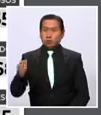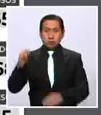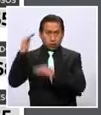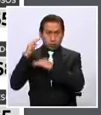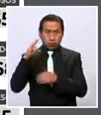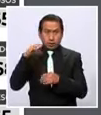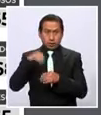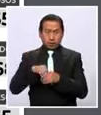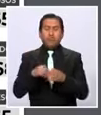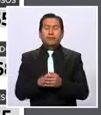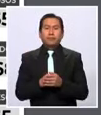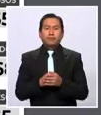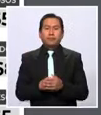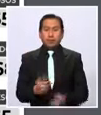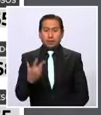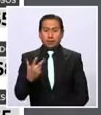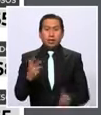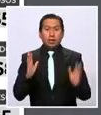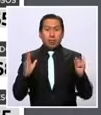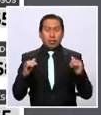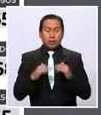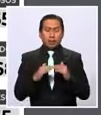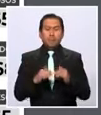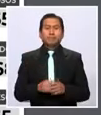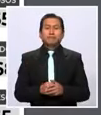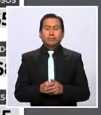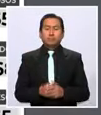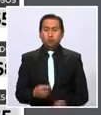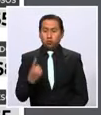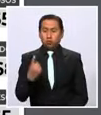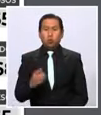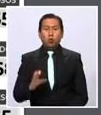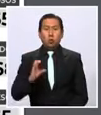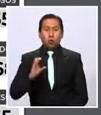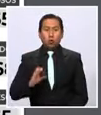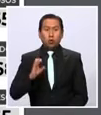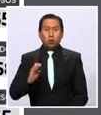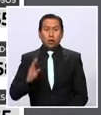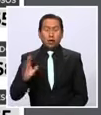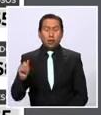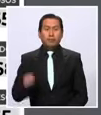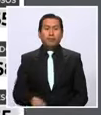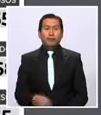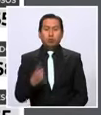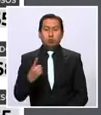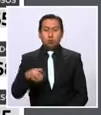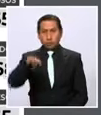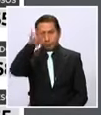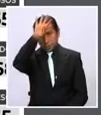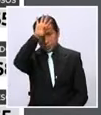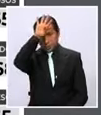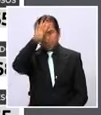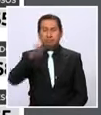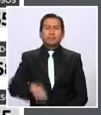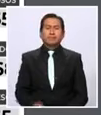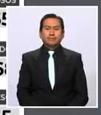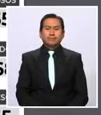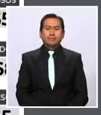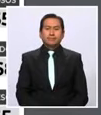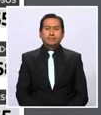cruz 3 la paz 1 cochabamba y uno en bien